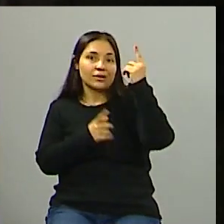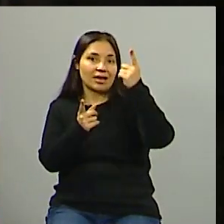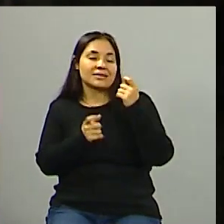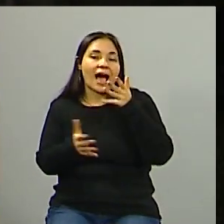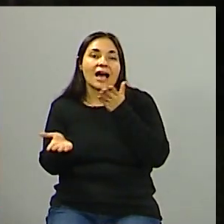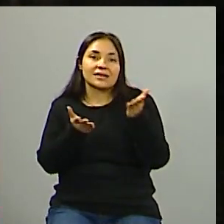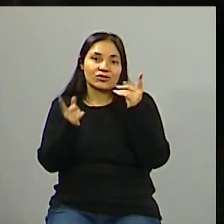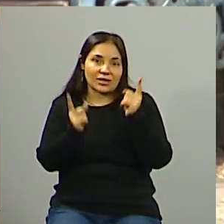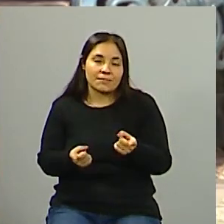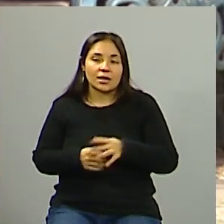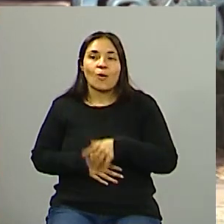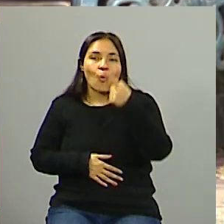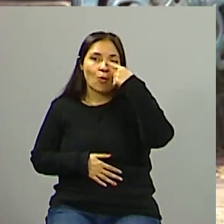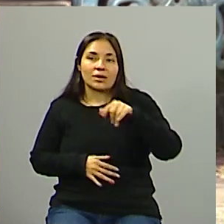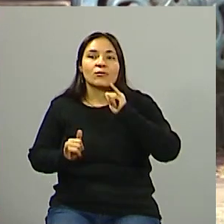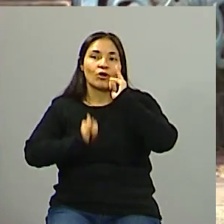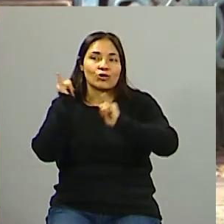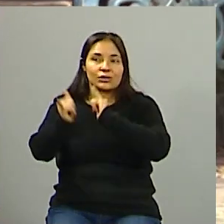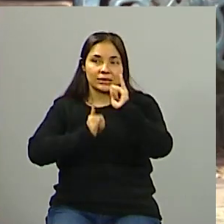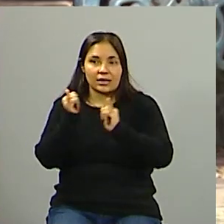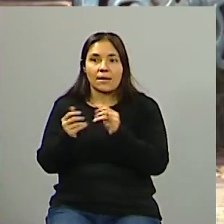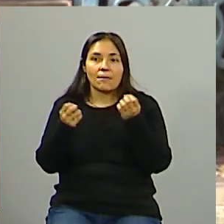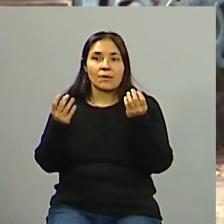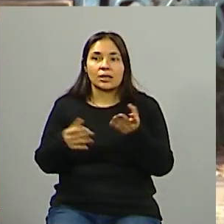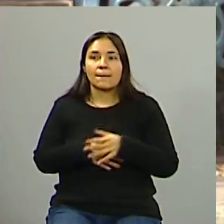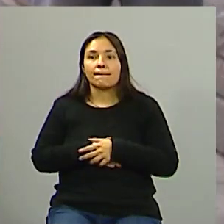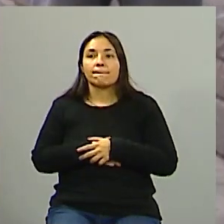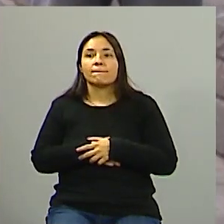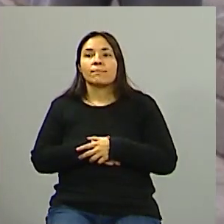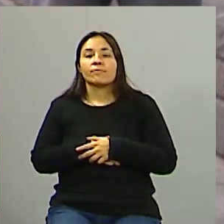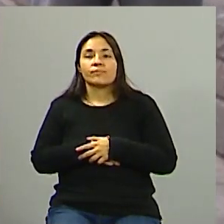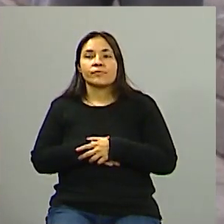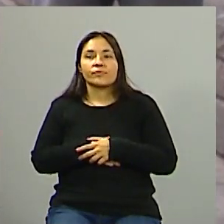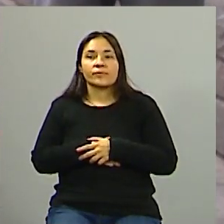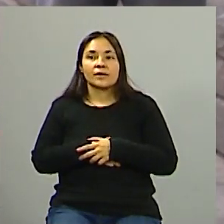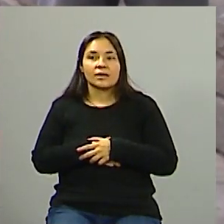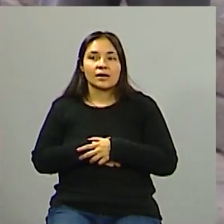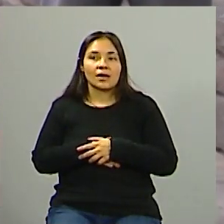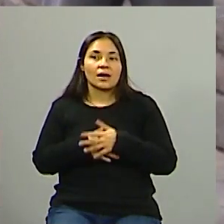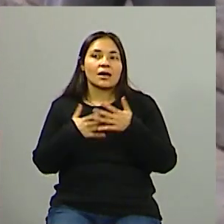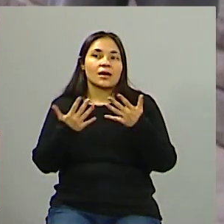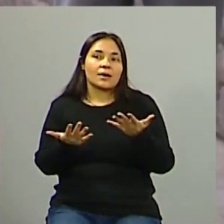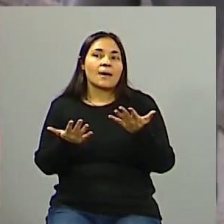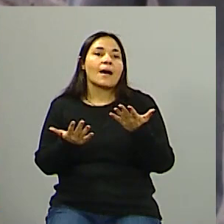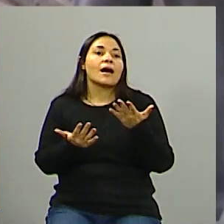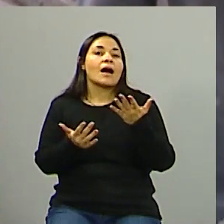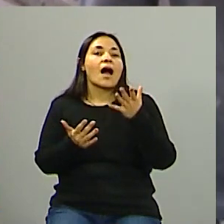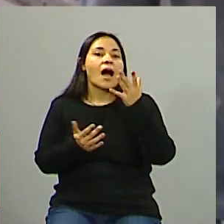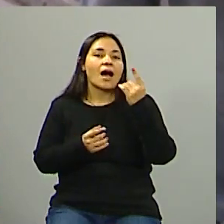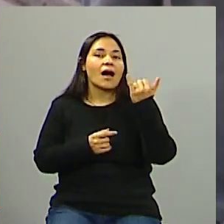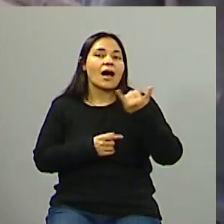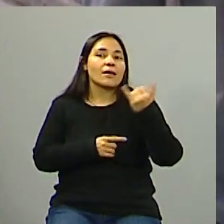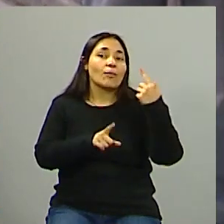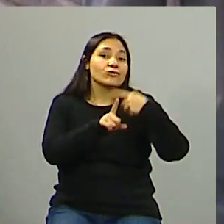atención. Y quiero cerrar con esto porque hemos hecho mucha reseña de cosas que pasan y que lamentablemente no son positivas, pero sí pasan